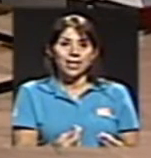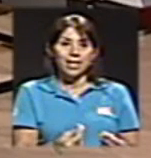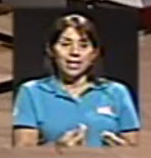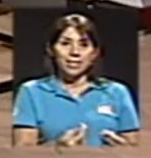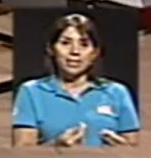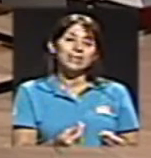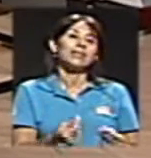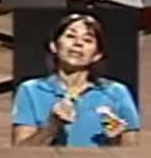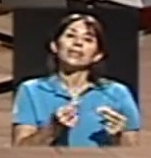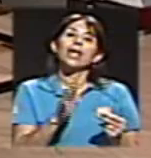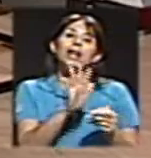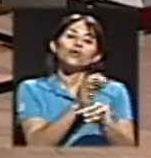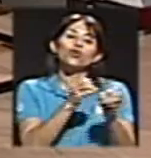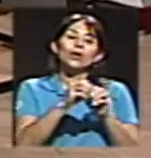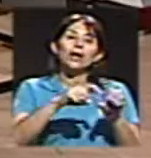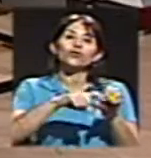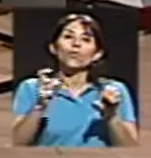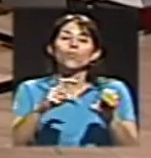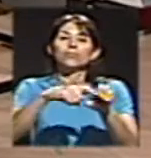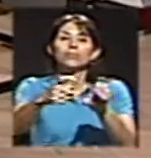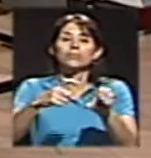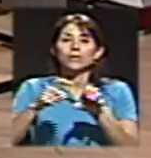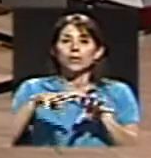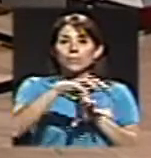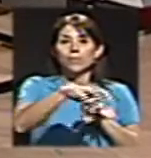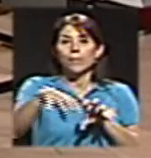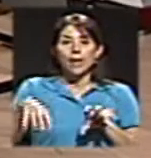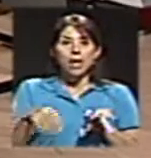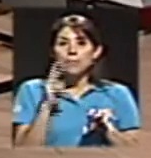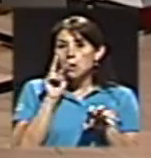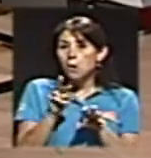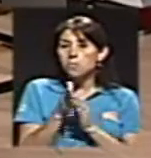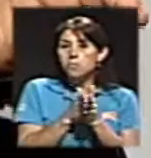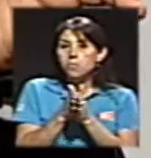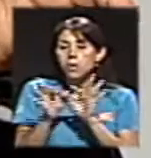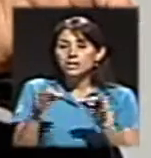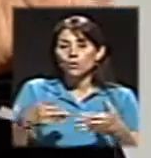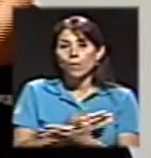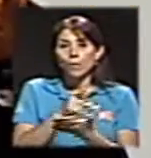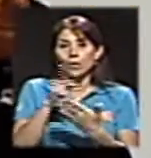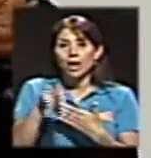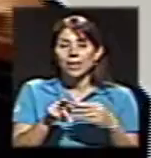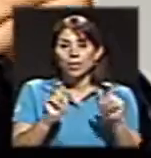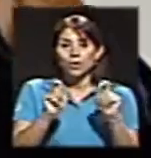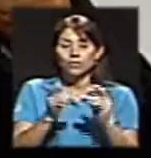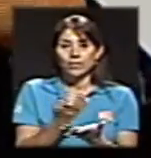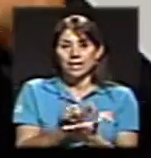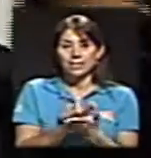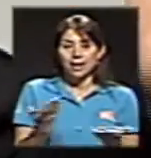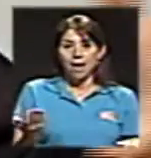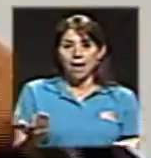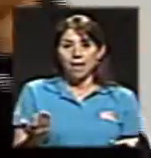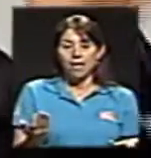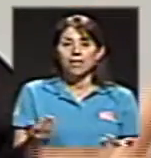los órganos desconcentrados, vio con mucho entusiasmo este nuevo programa de educación financiera, donde